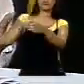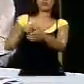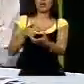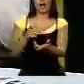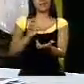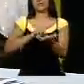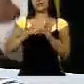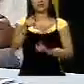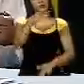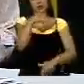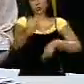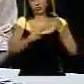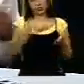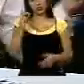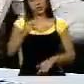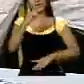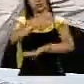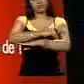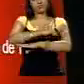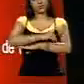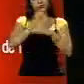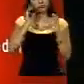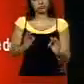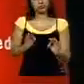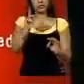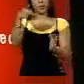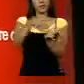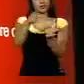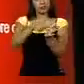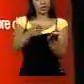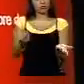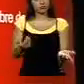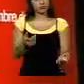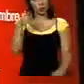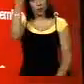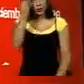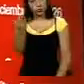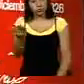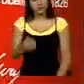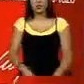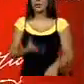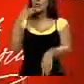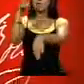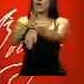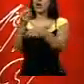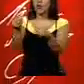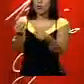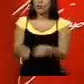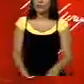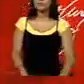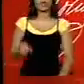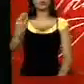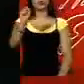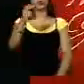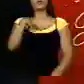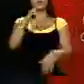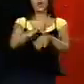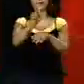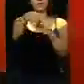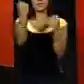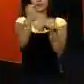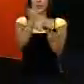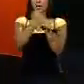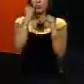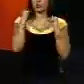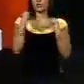de pistolada. Incorpórate, sí, camarada. Así es. ¿Qué te parece? ¿Cómo está Vargas? No, ese... ¿Cuántos puntos vamos a tener en Vargas? Claro, ahí estamos trabajando fuertemente,